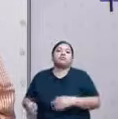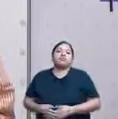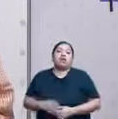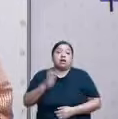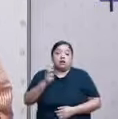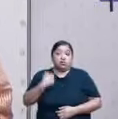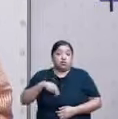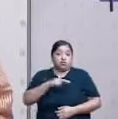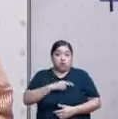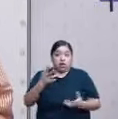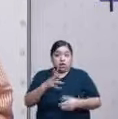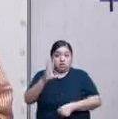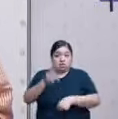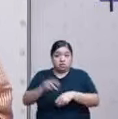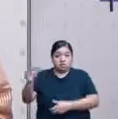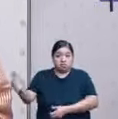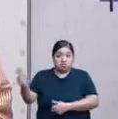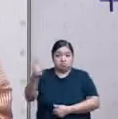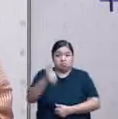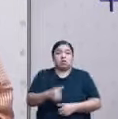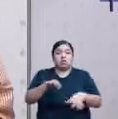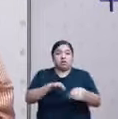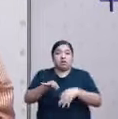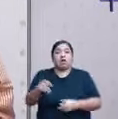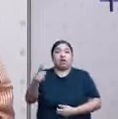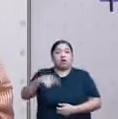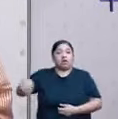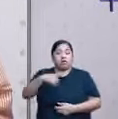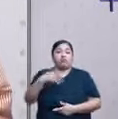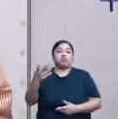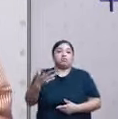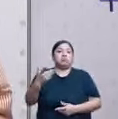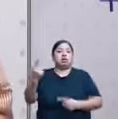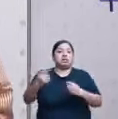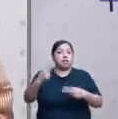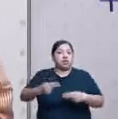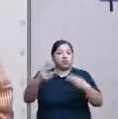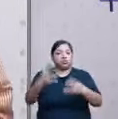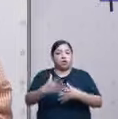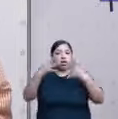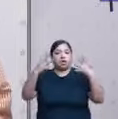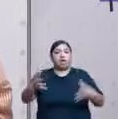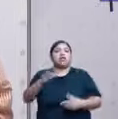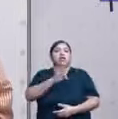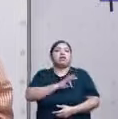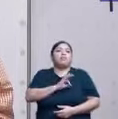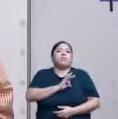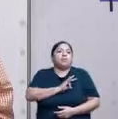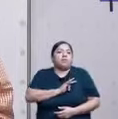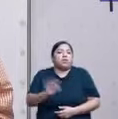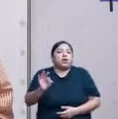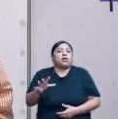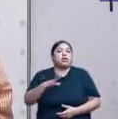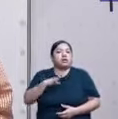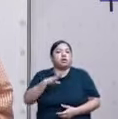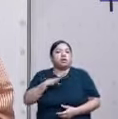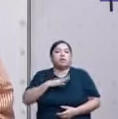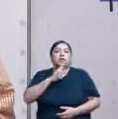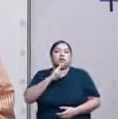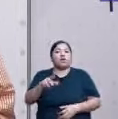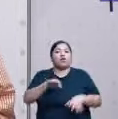valor agregado se le dé a esas cadenas comerciales, obviamente va a haber mayor detonación y por supuesto que se verá